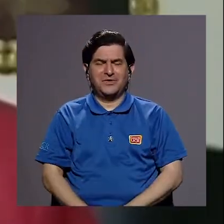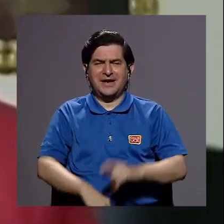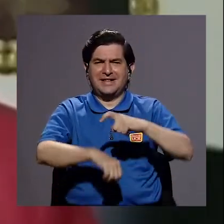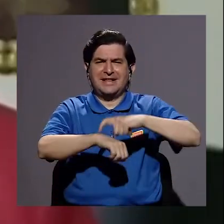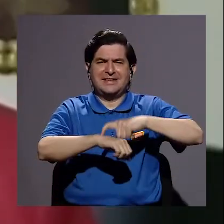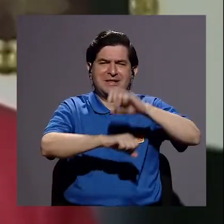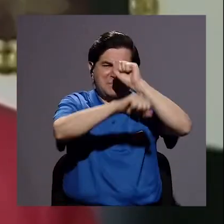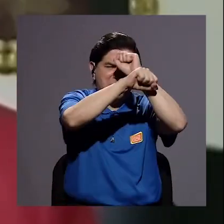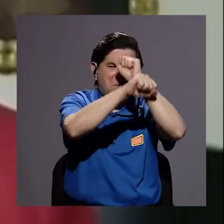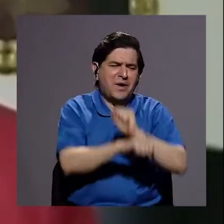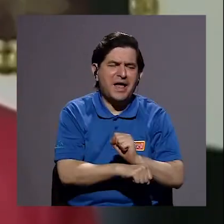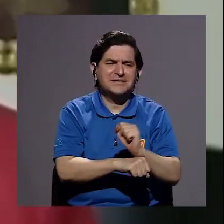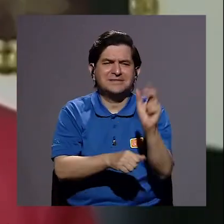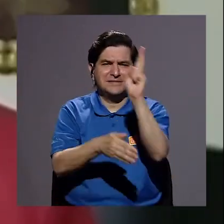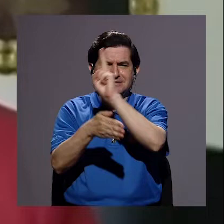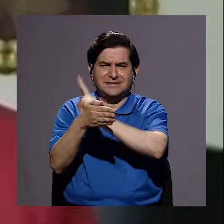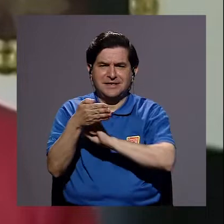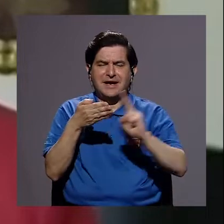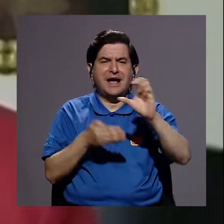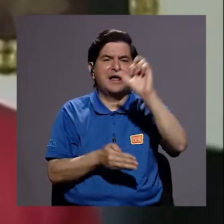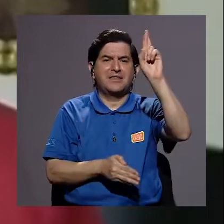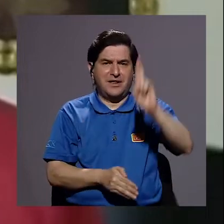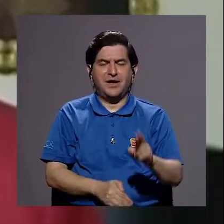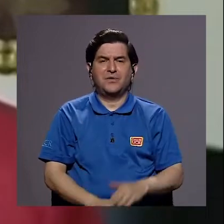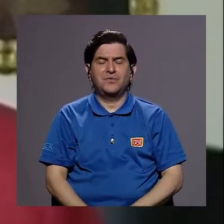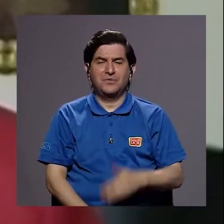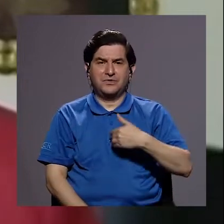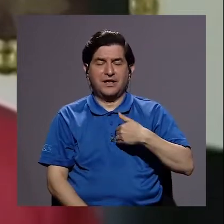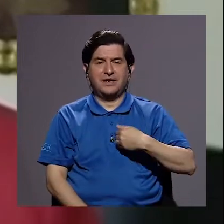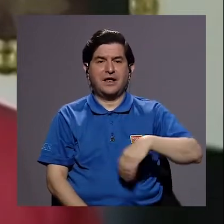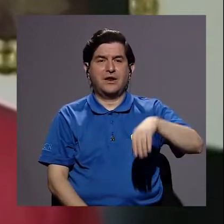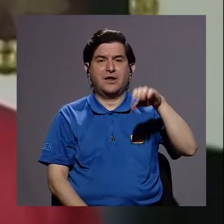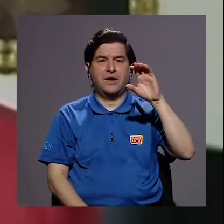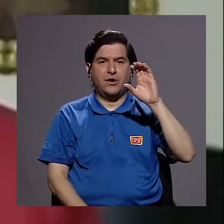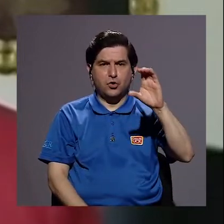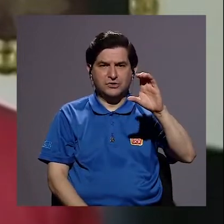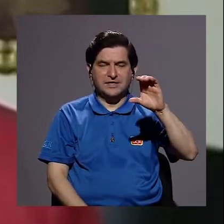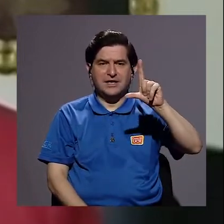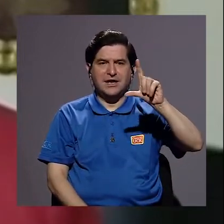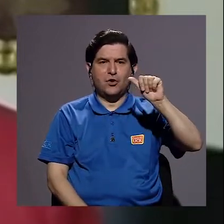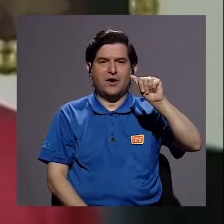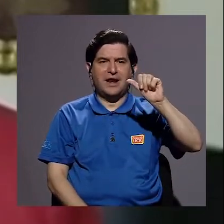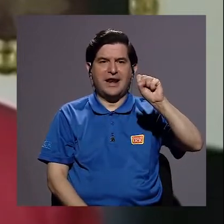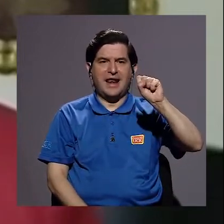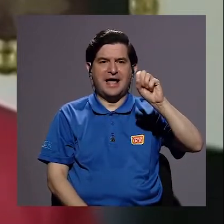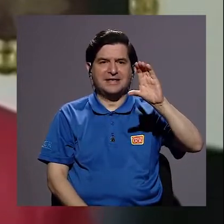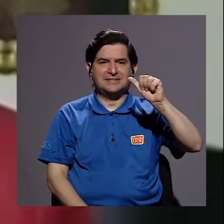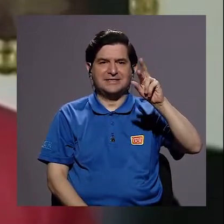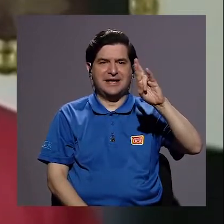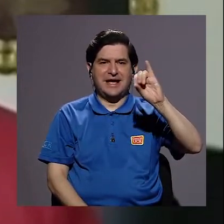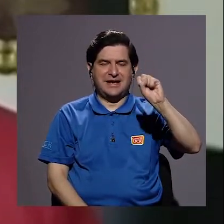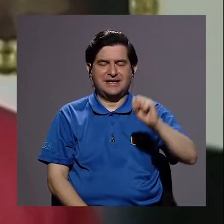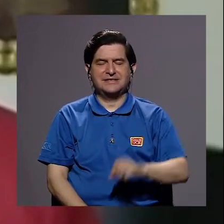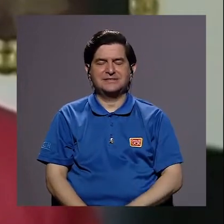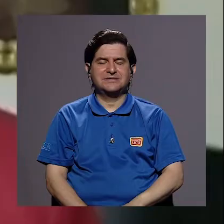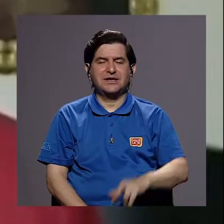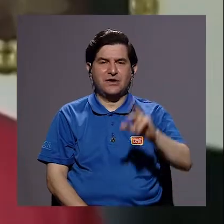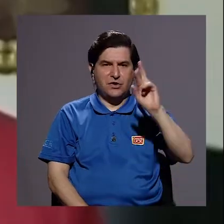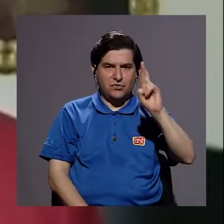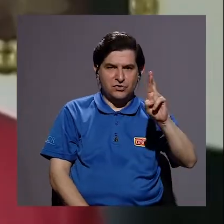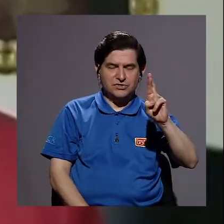época clásica de la Universidad de Costa Rica. Tuve a Constantino Láscaris, tuve a